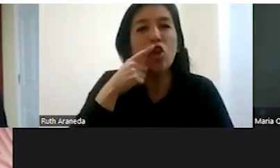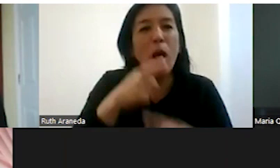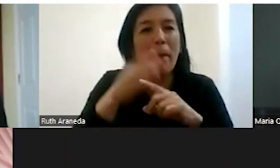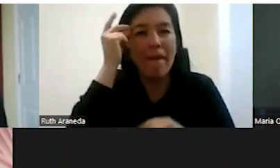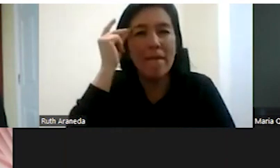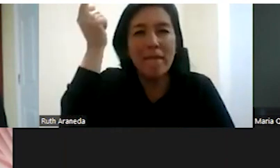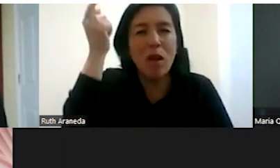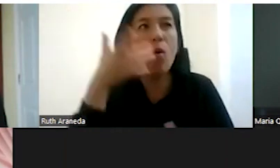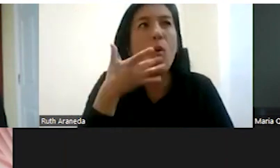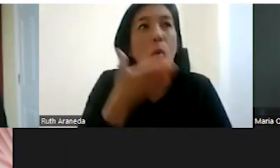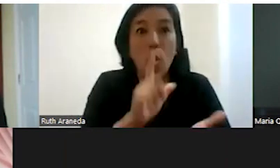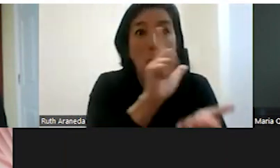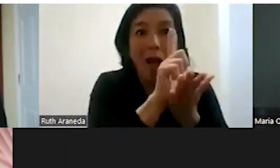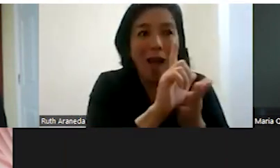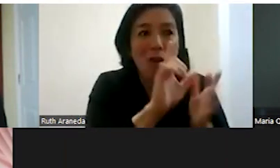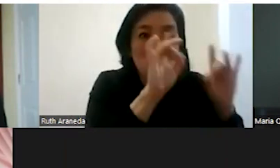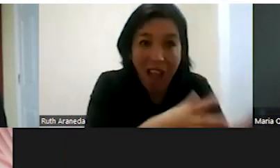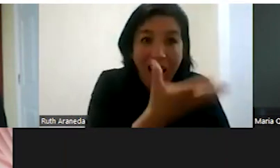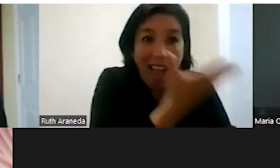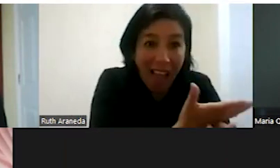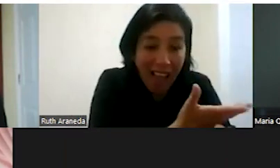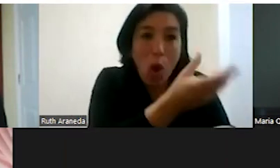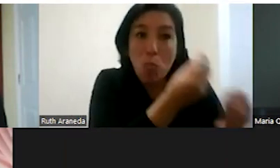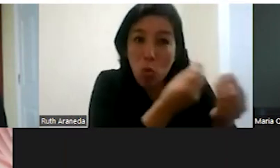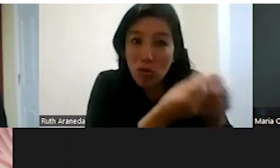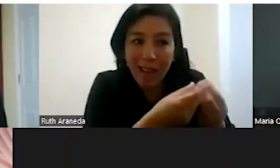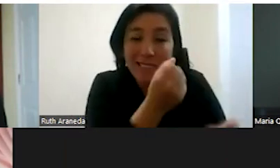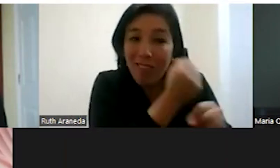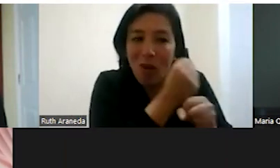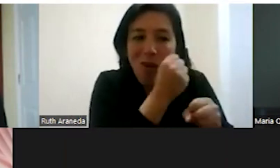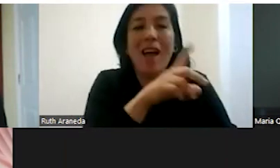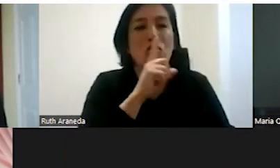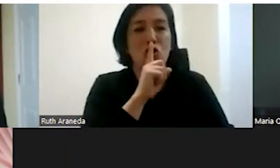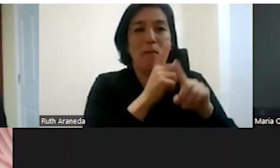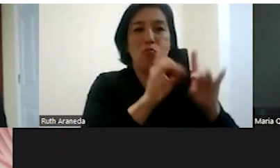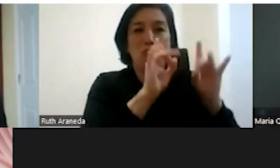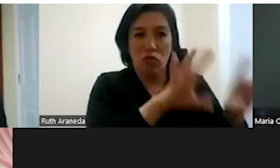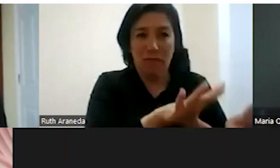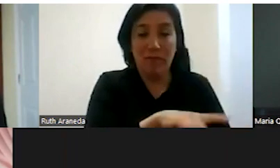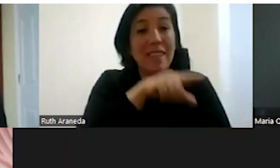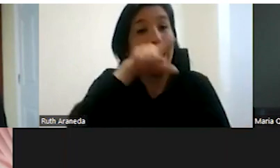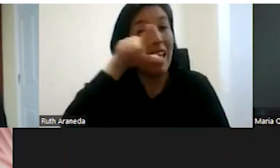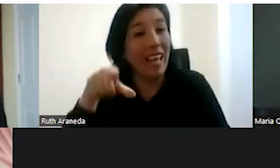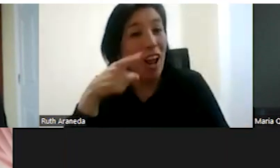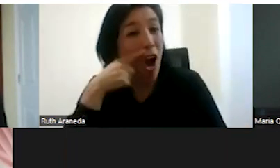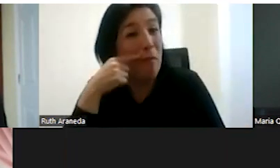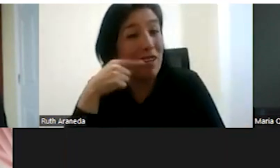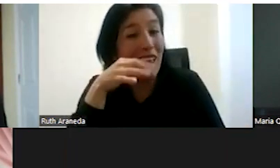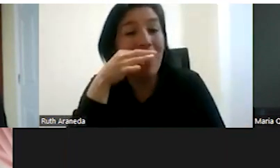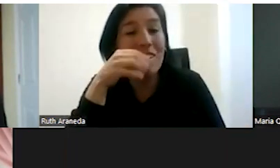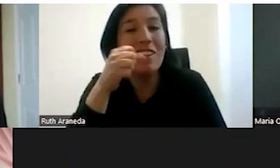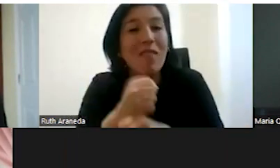define un patrón, digamos. Entonces, yo participé en Puyay 8, que era básicamente el rescate en esa